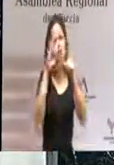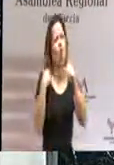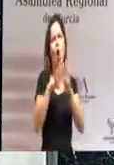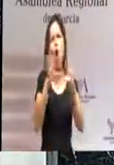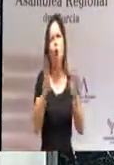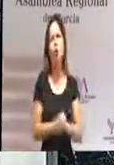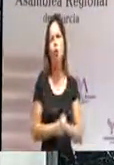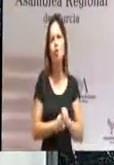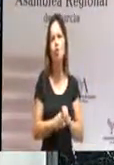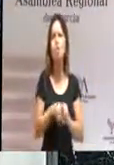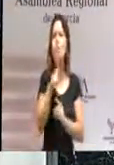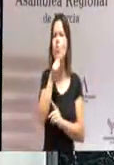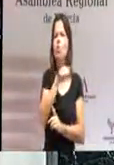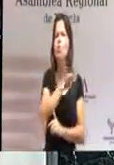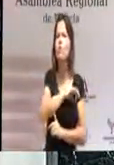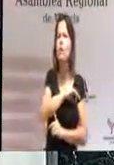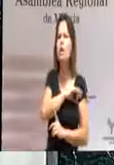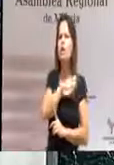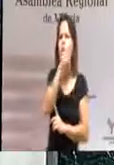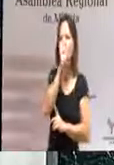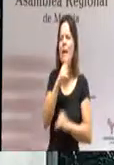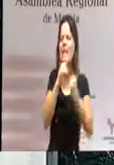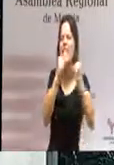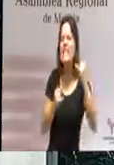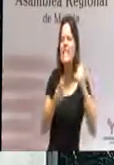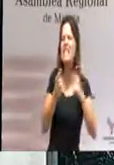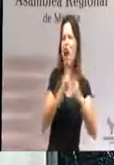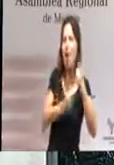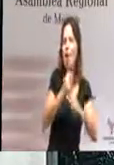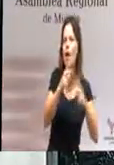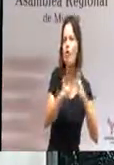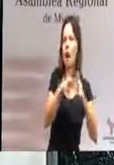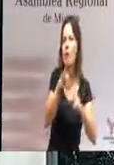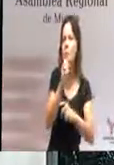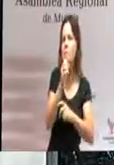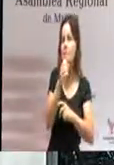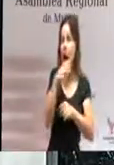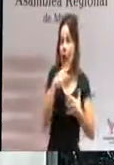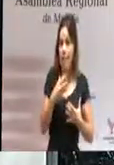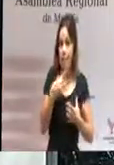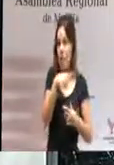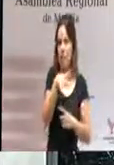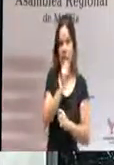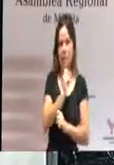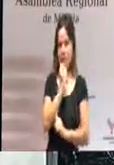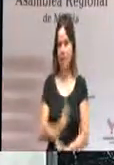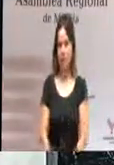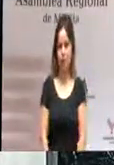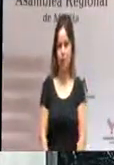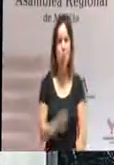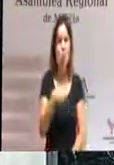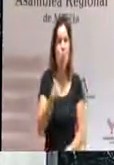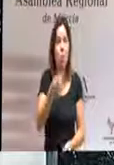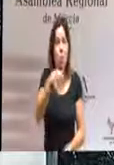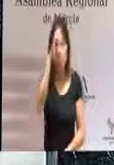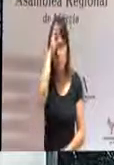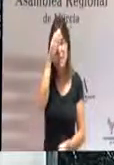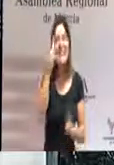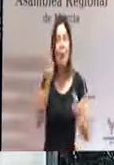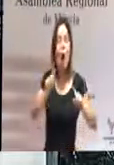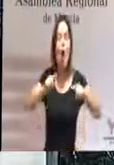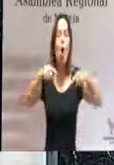que no comprende lo que es una crisis económica y social como la que estamos viviendo. No tienen idea de los efectos y